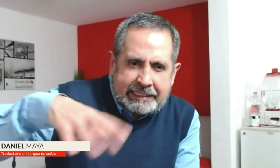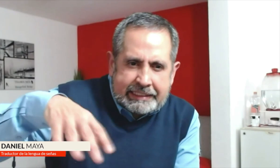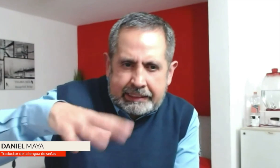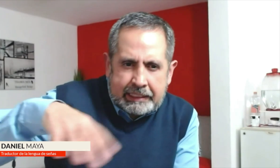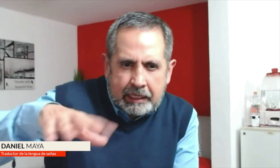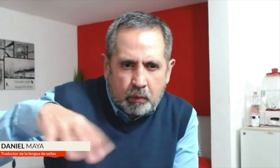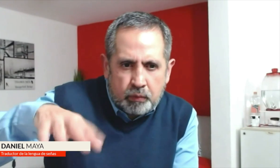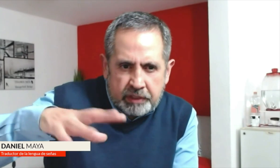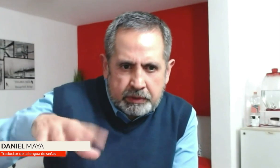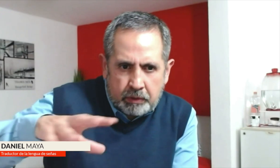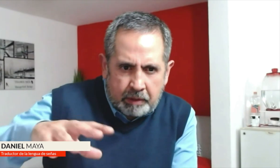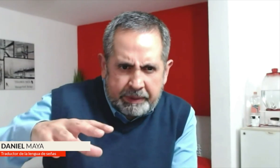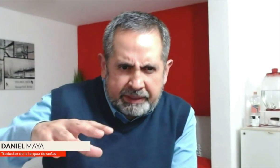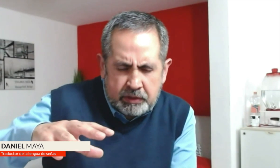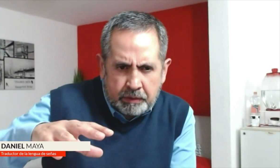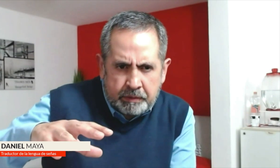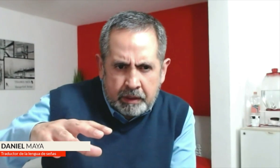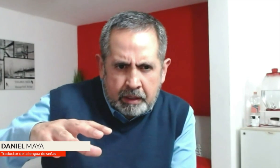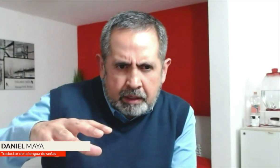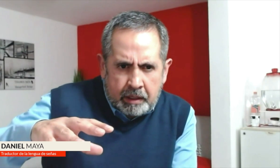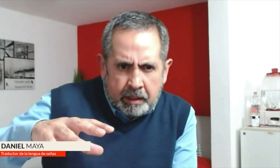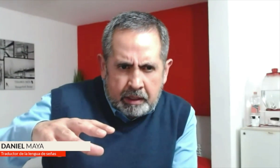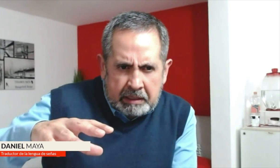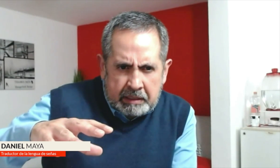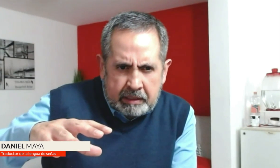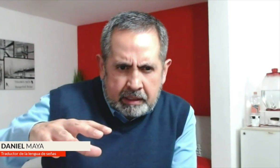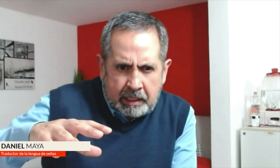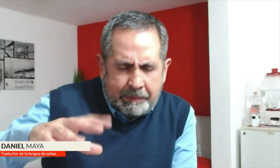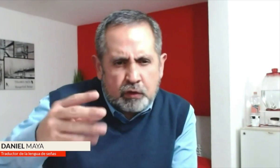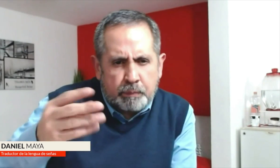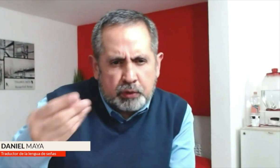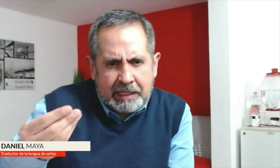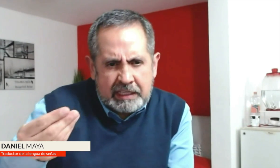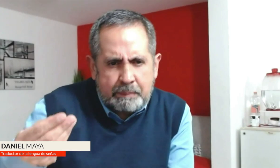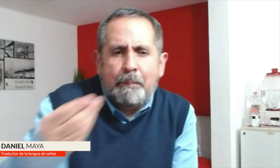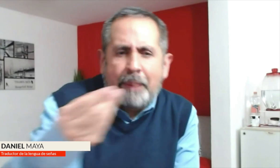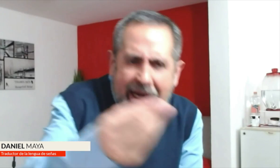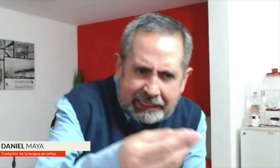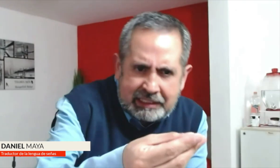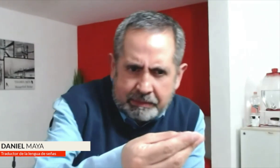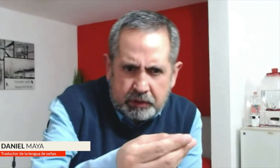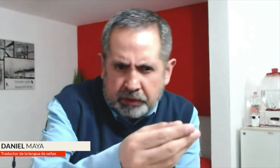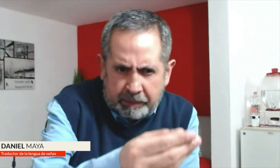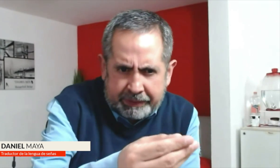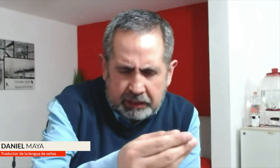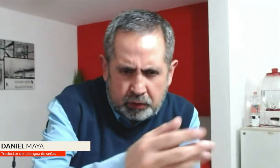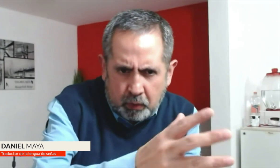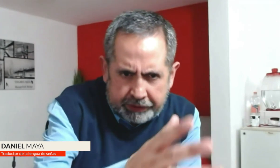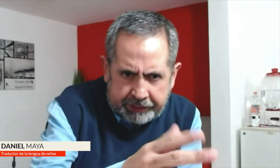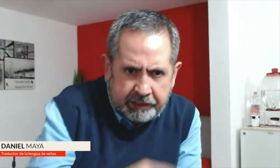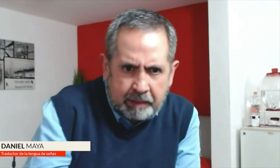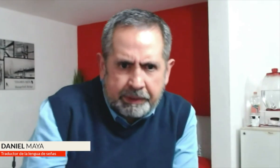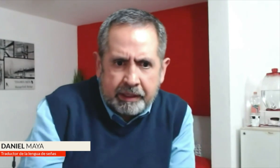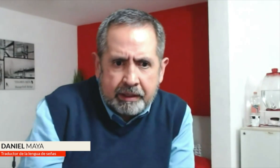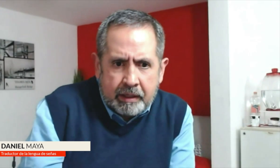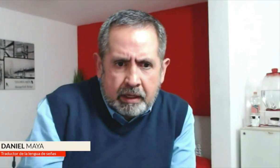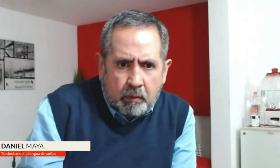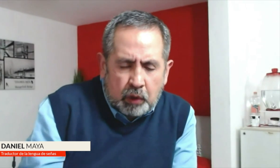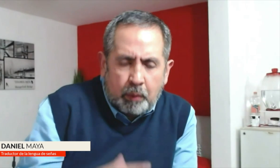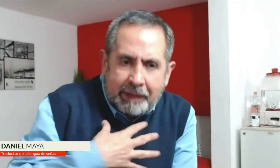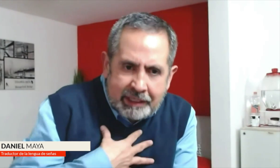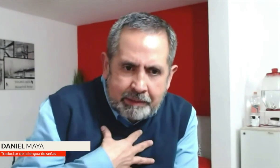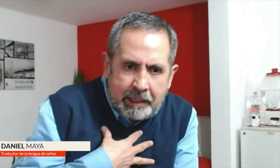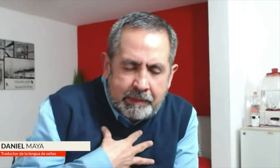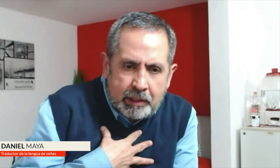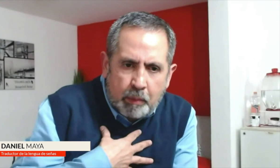sordos necesita algún servicio de interpretación y en la medida de sus posibilidades pagan el servicio de interpretación o cualquier intérprete.